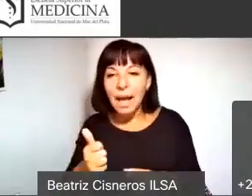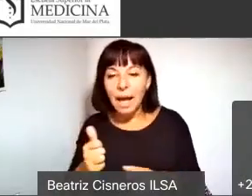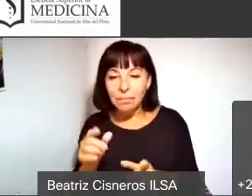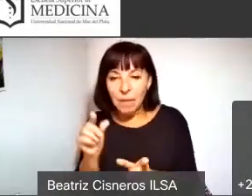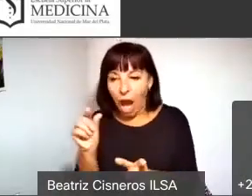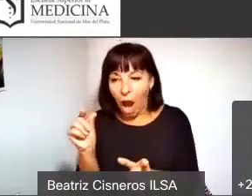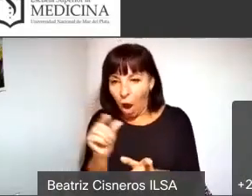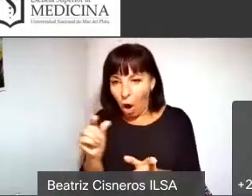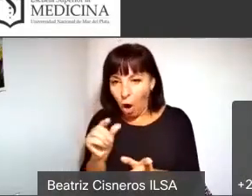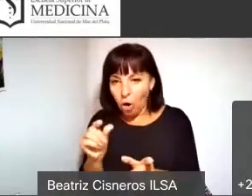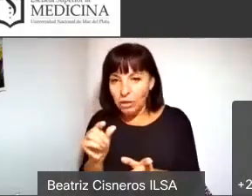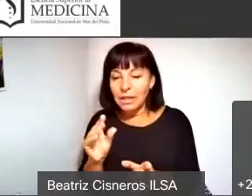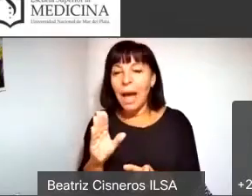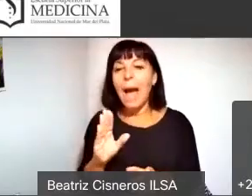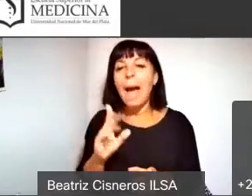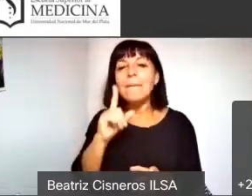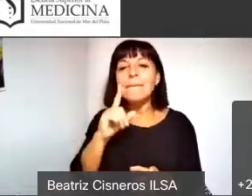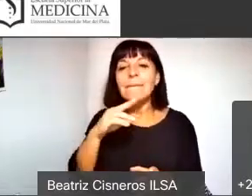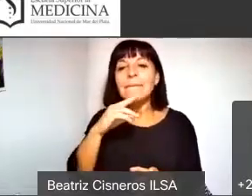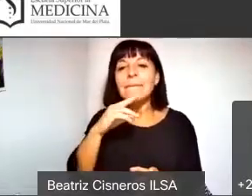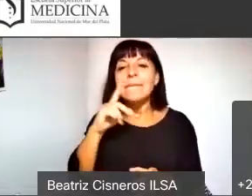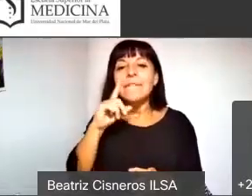o vibriones.